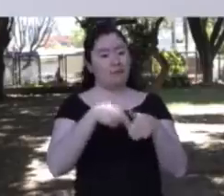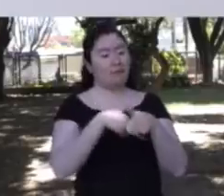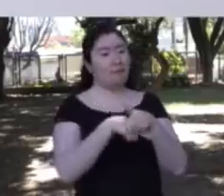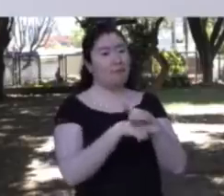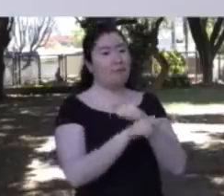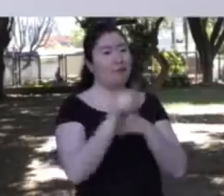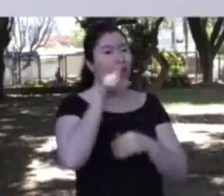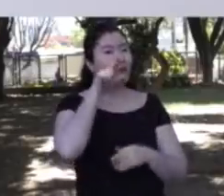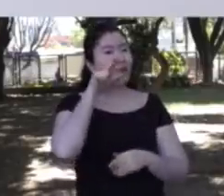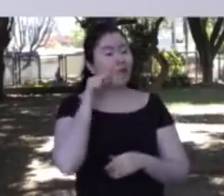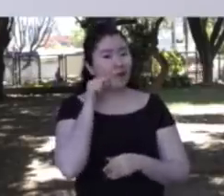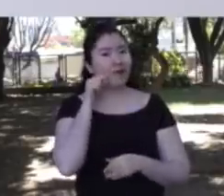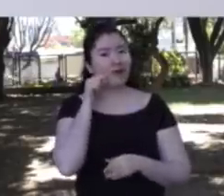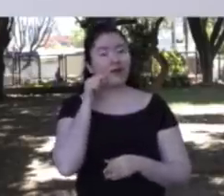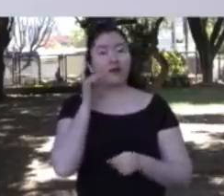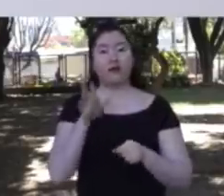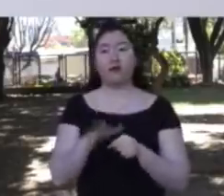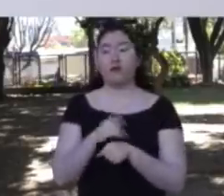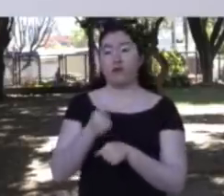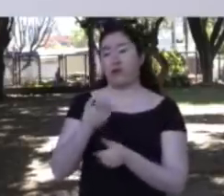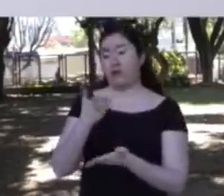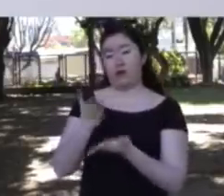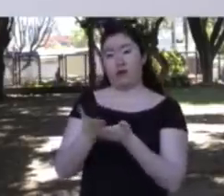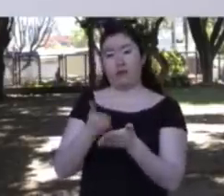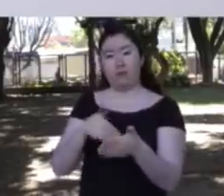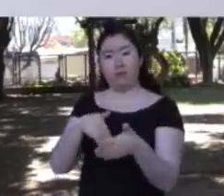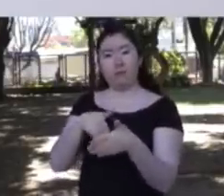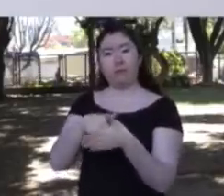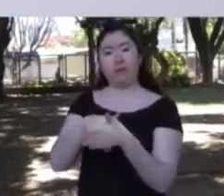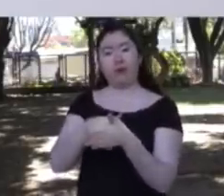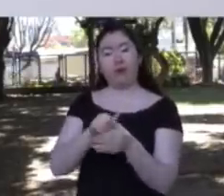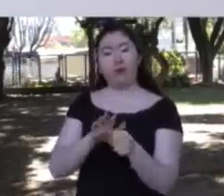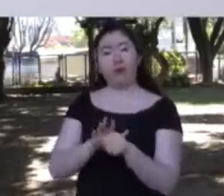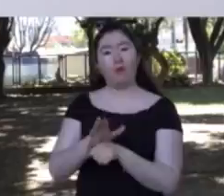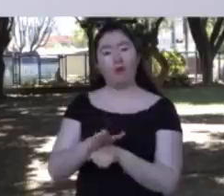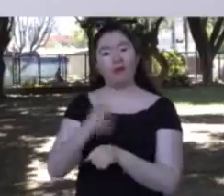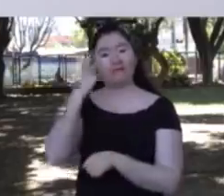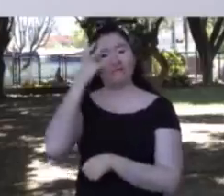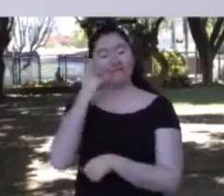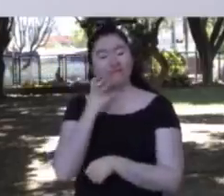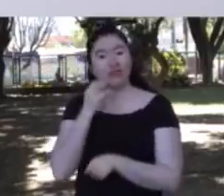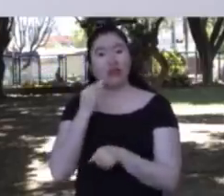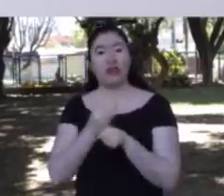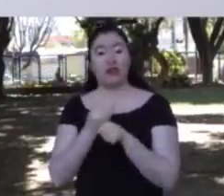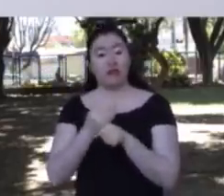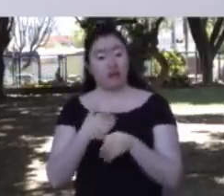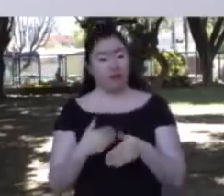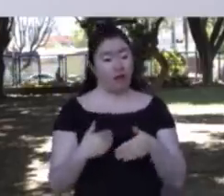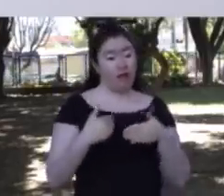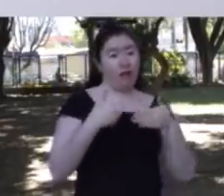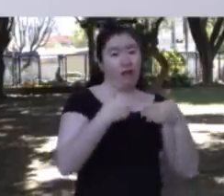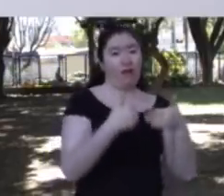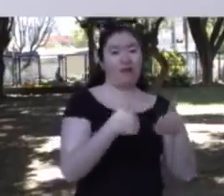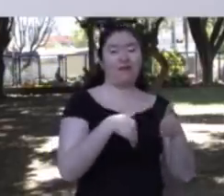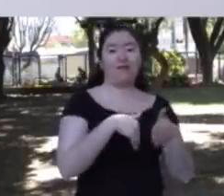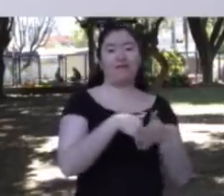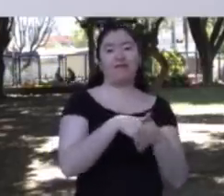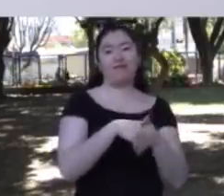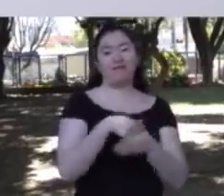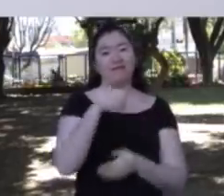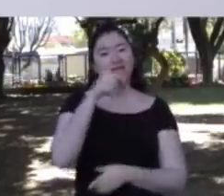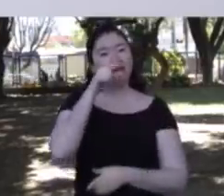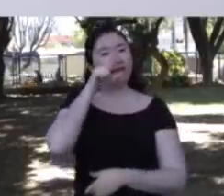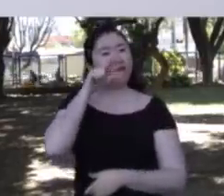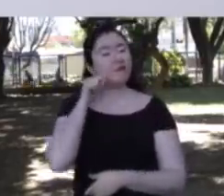viene desde el Estado de México y solo llegaba a Etiopía. Hoy va a llegar al Metro Zapata, en realidad, con un